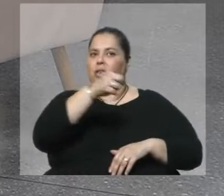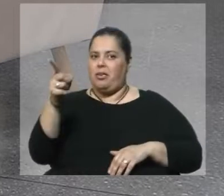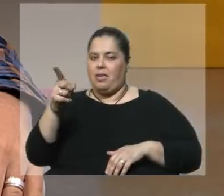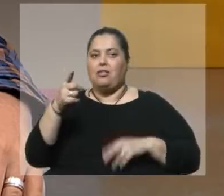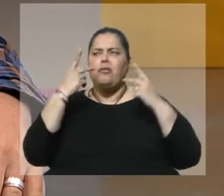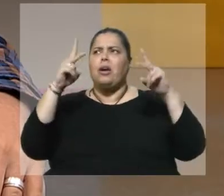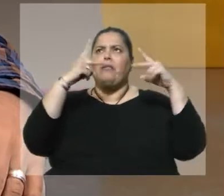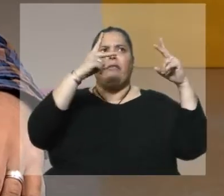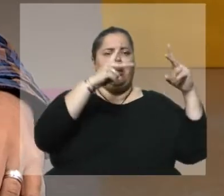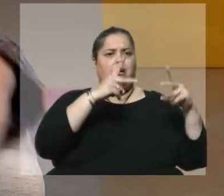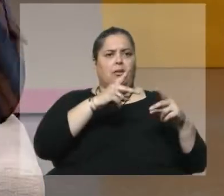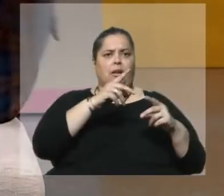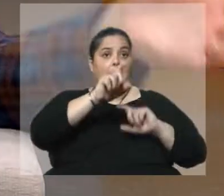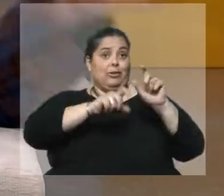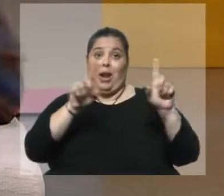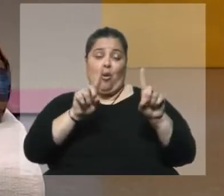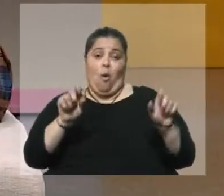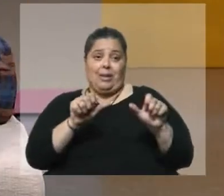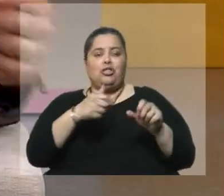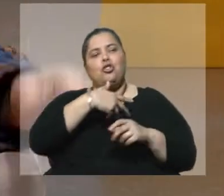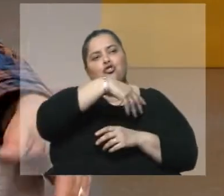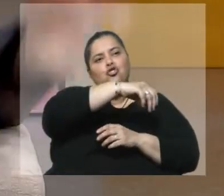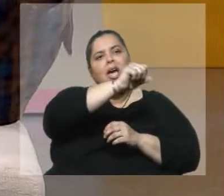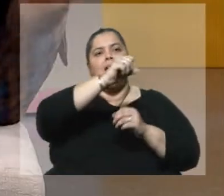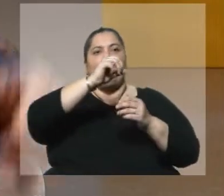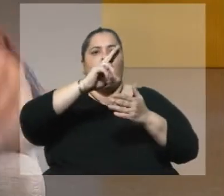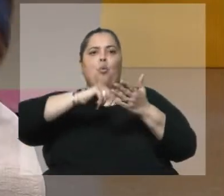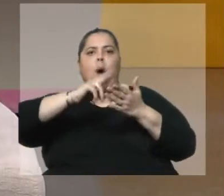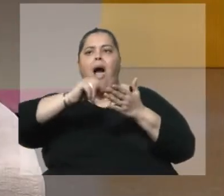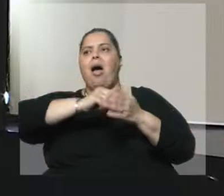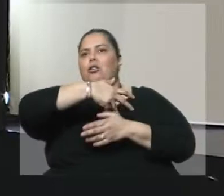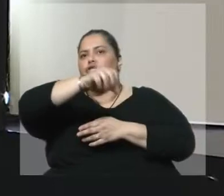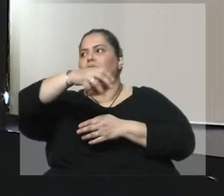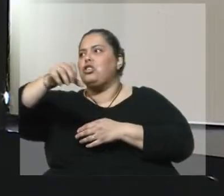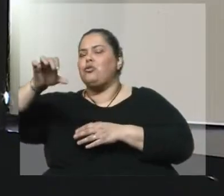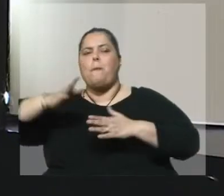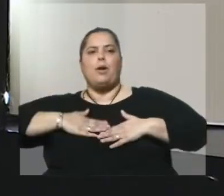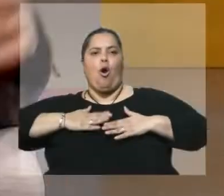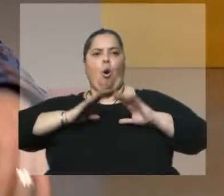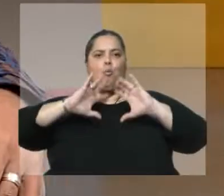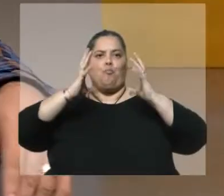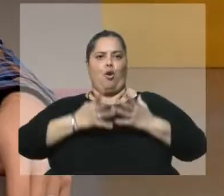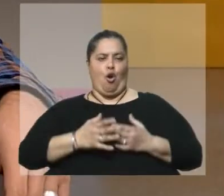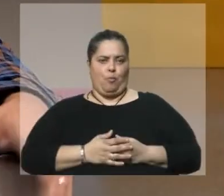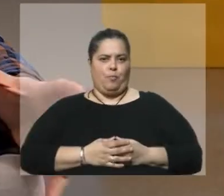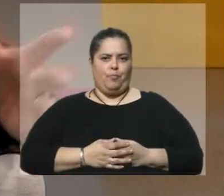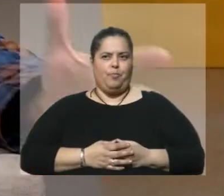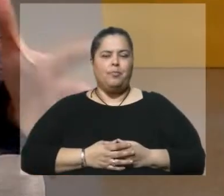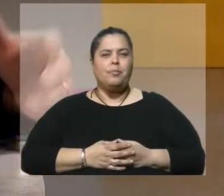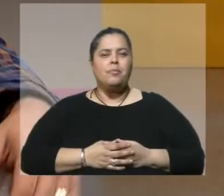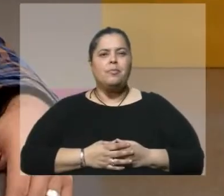viajo, el que llevo obras a Dios, no sé. Tu propio universo. Estuve en Corea, o sea, es